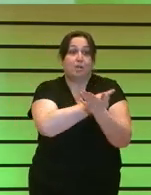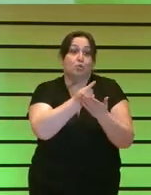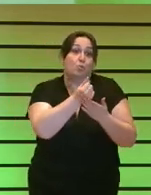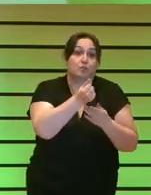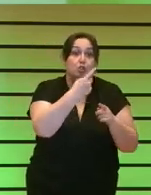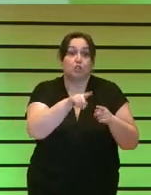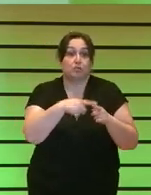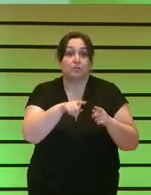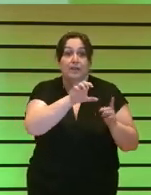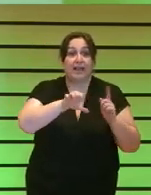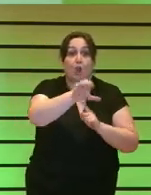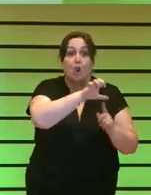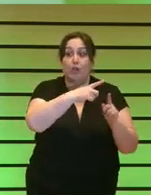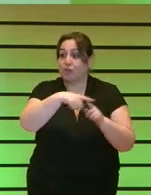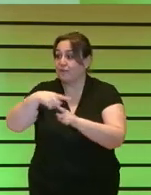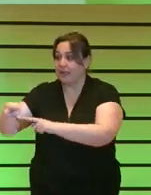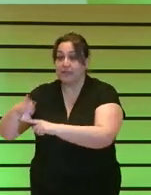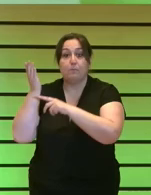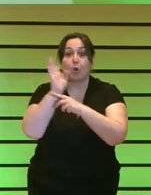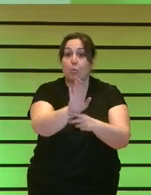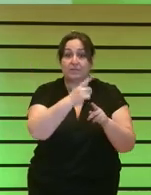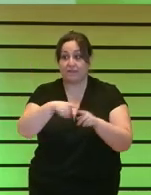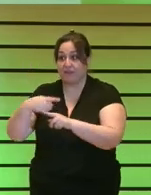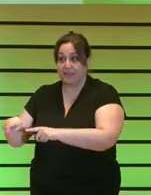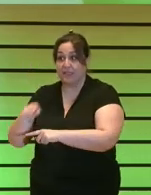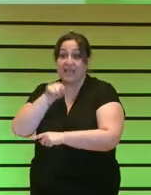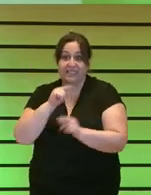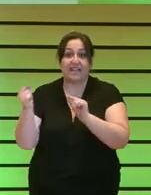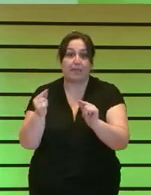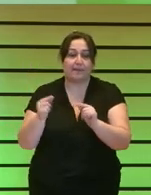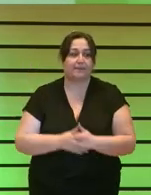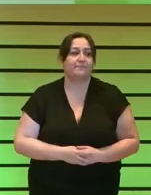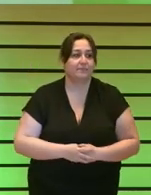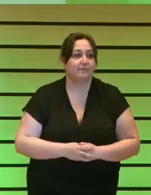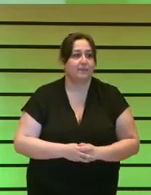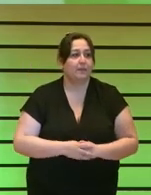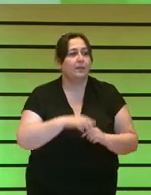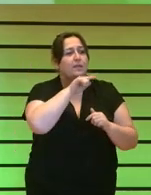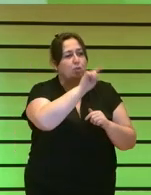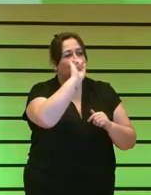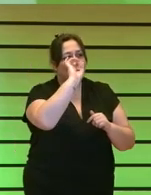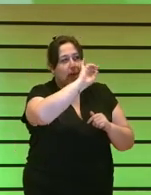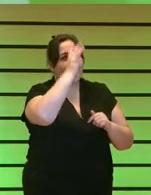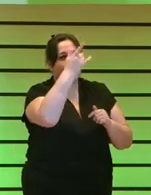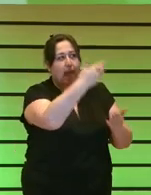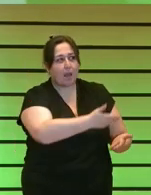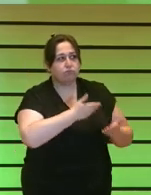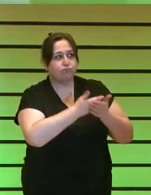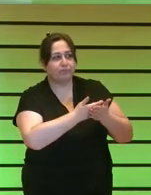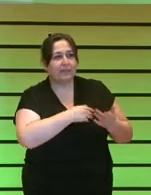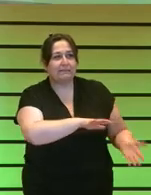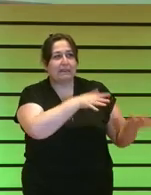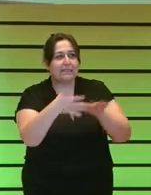como tiene que ser y ese es el debate no ahí está allí tendríamos que estar y enlazando con esta idea que nos planteas de transición